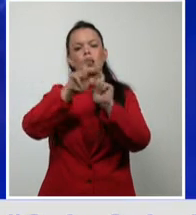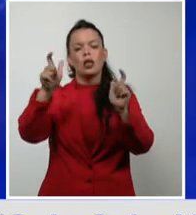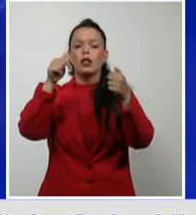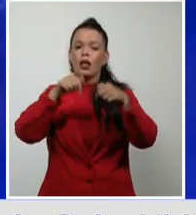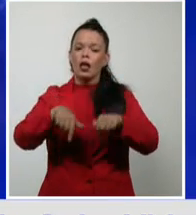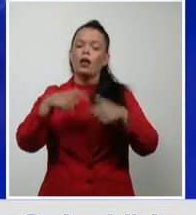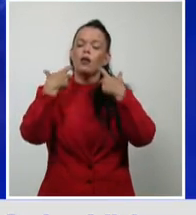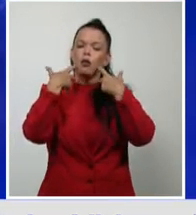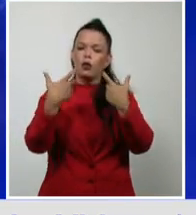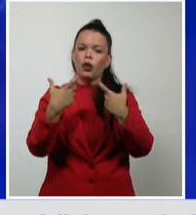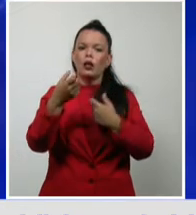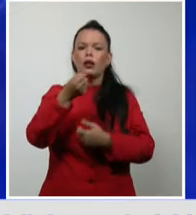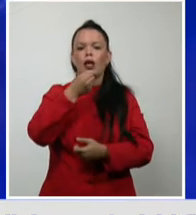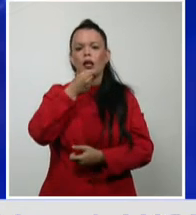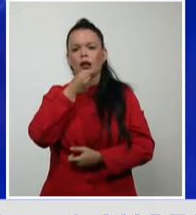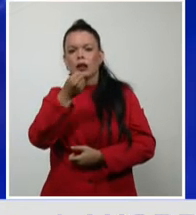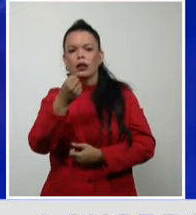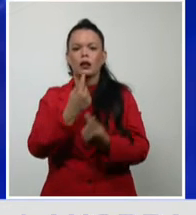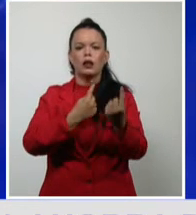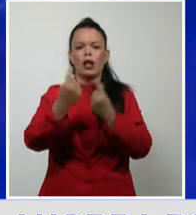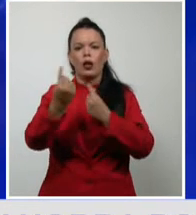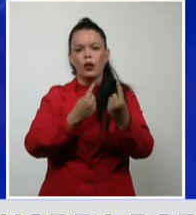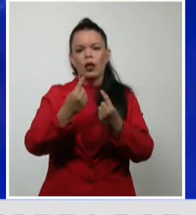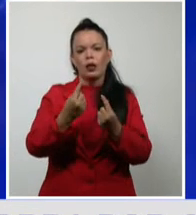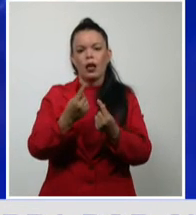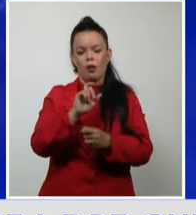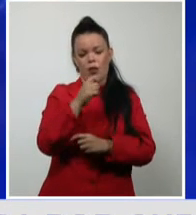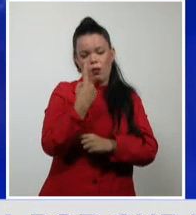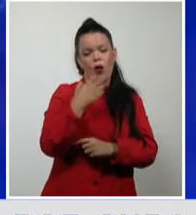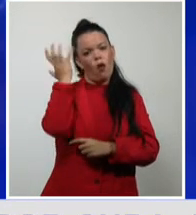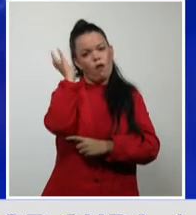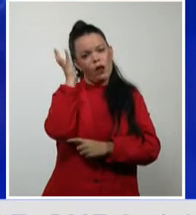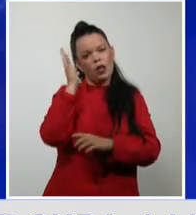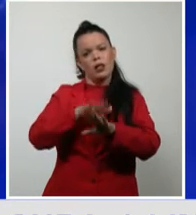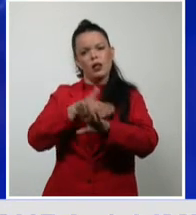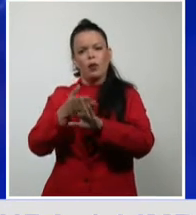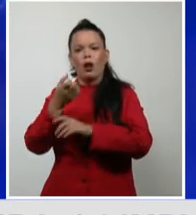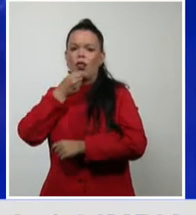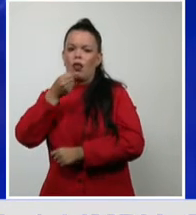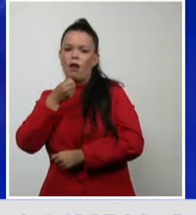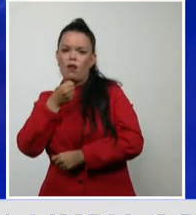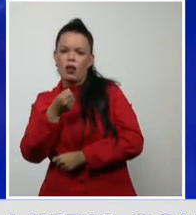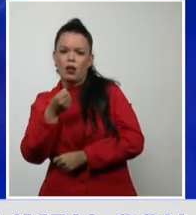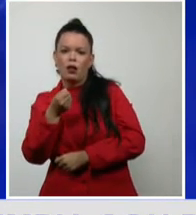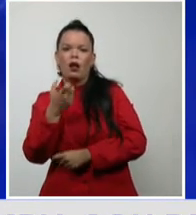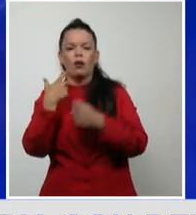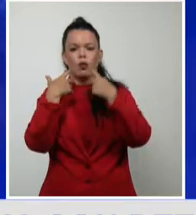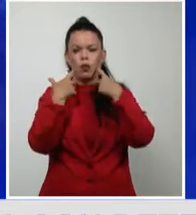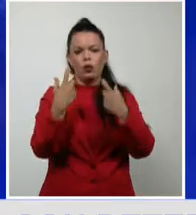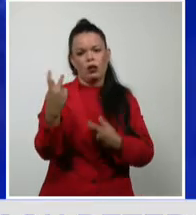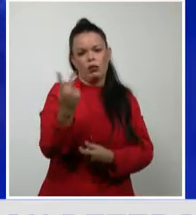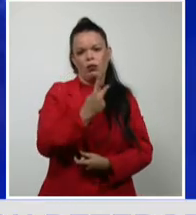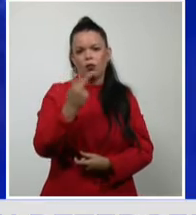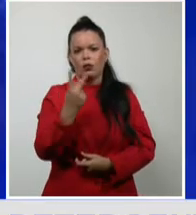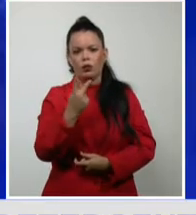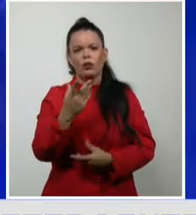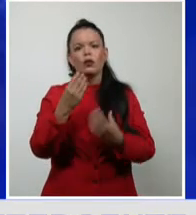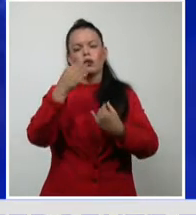mensajes luego del parte habitual del doctor Francisco Durán García, director nacional de epidemiología. A esta